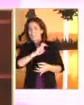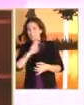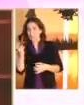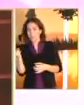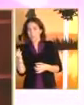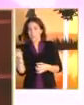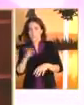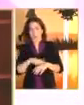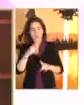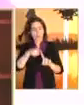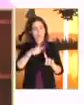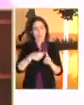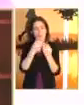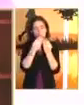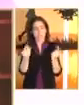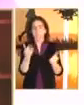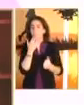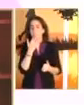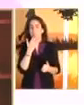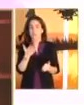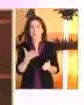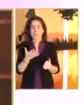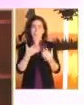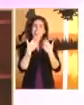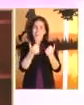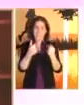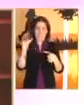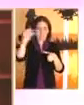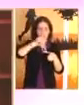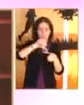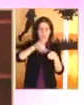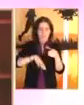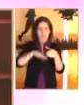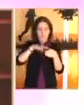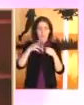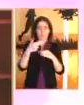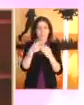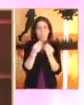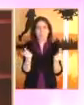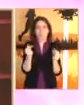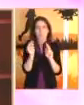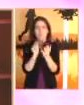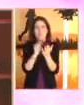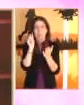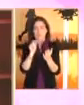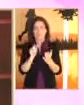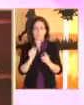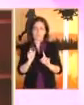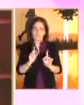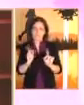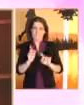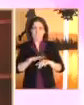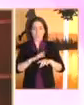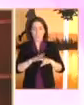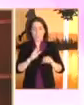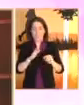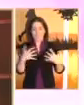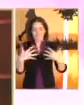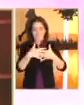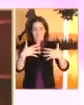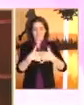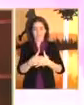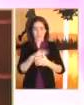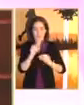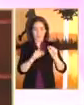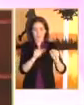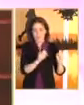descongelar, que hay gente que dice, con leche se acelera la descongelación, ya. pero eso produce una contaminación cruzada y por lo